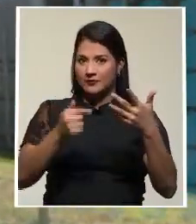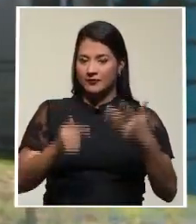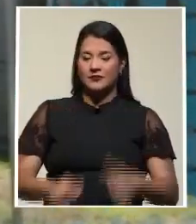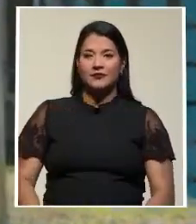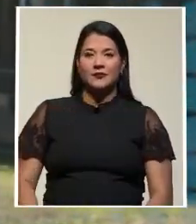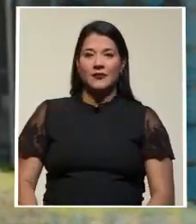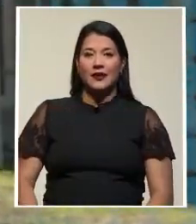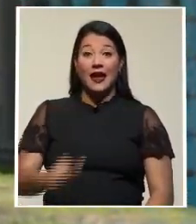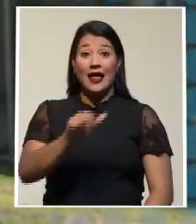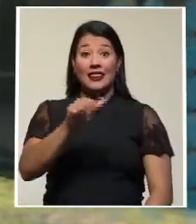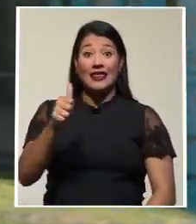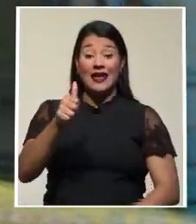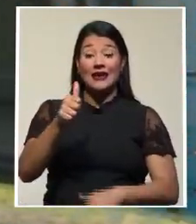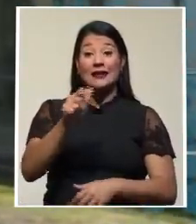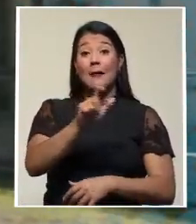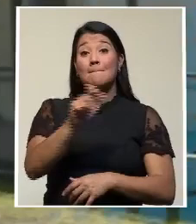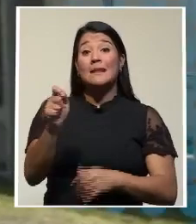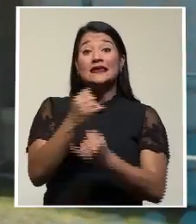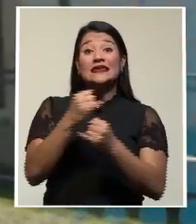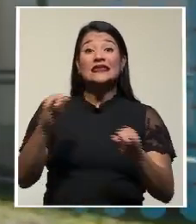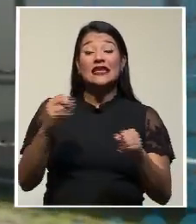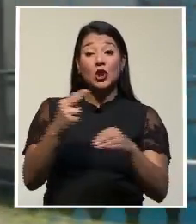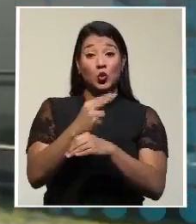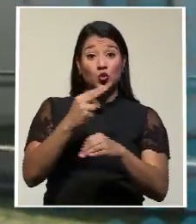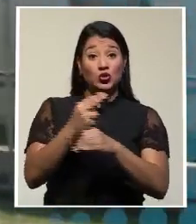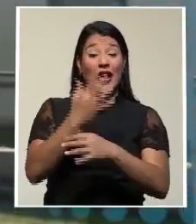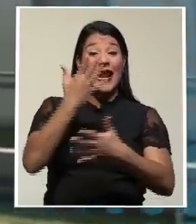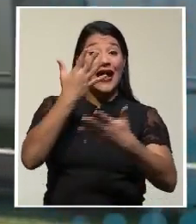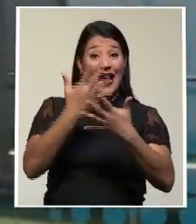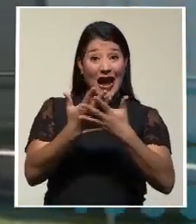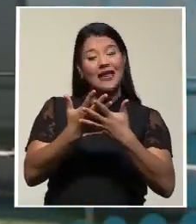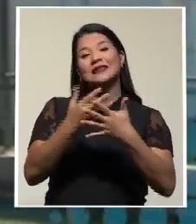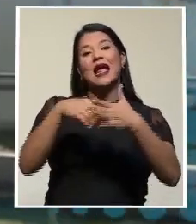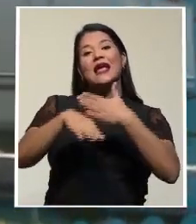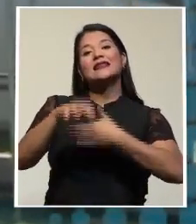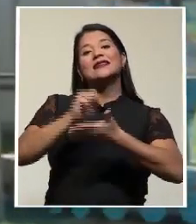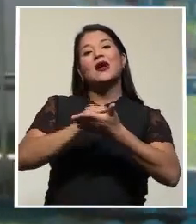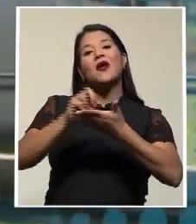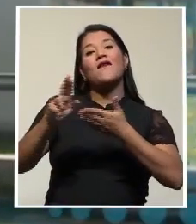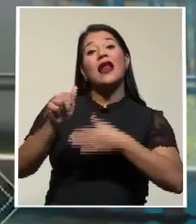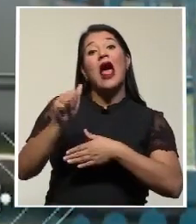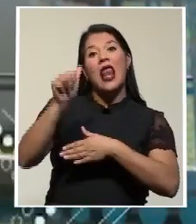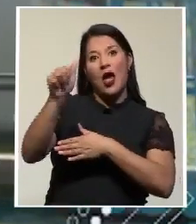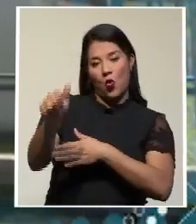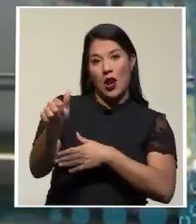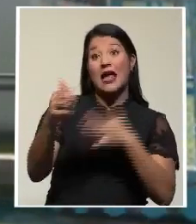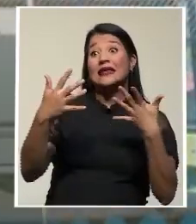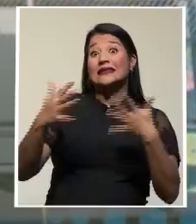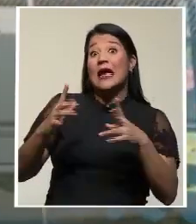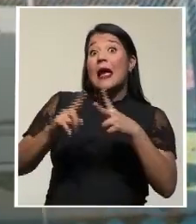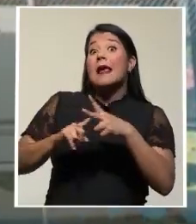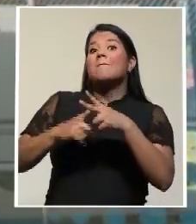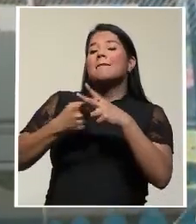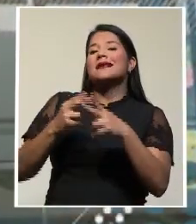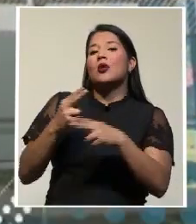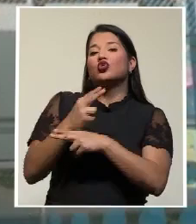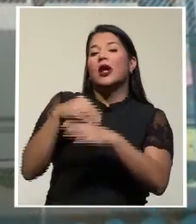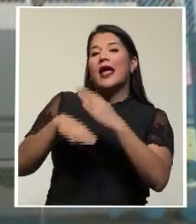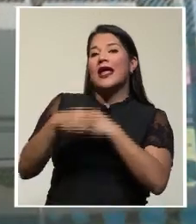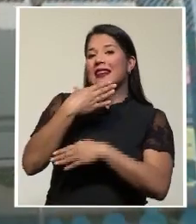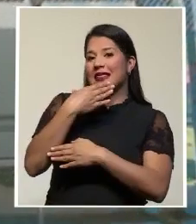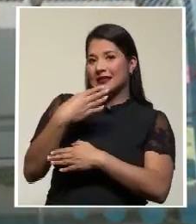Tras 10 meses en desuso, la cárcel Las Terrazas en San Rafael de Alajuela empezará a operar en diciembre y tiene capacidad instalada